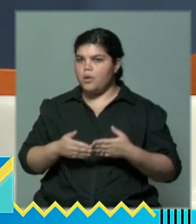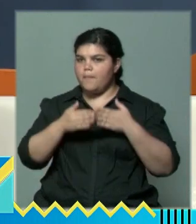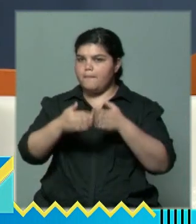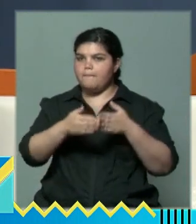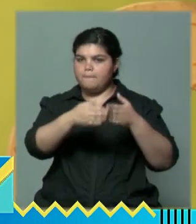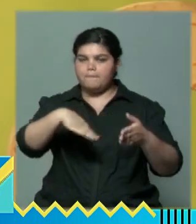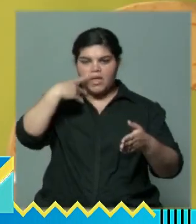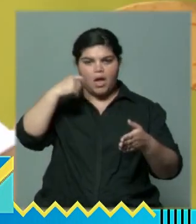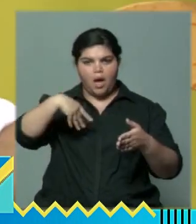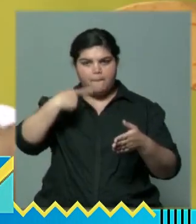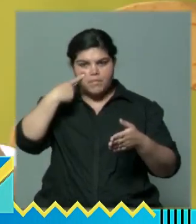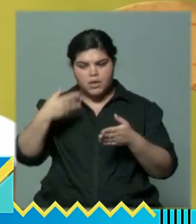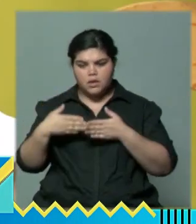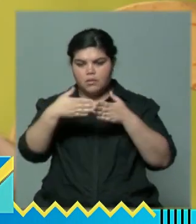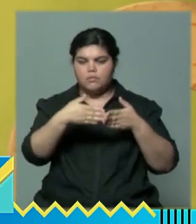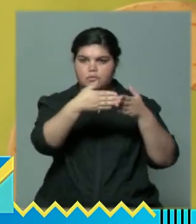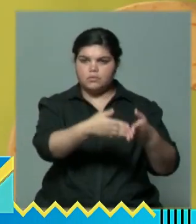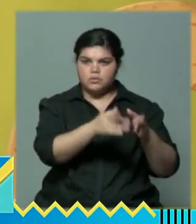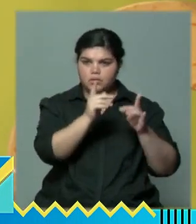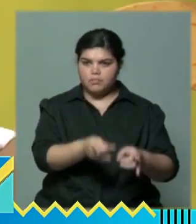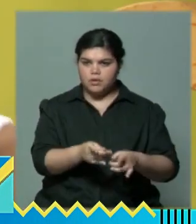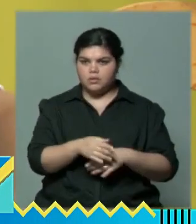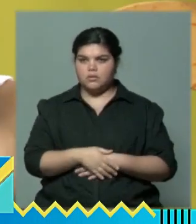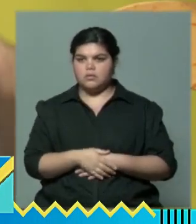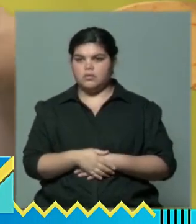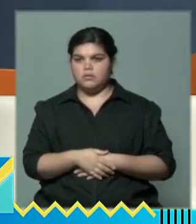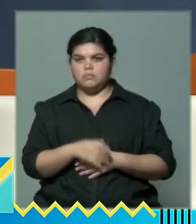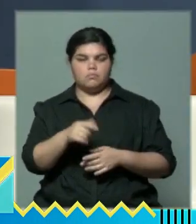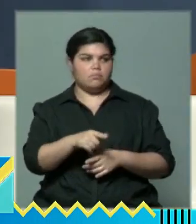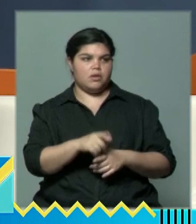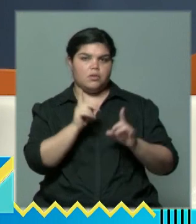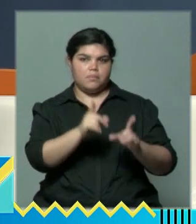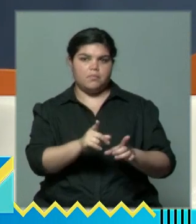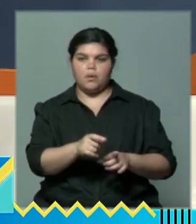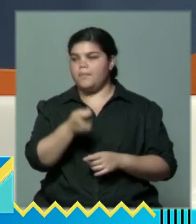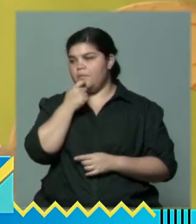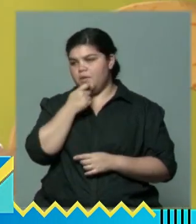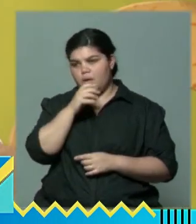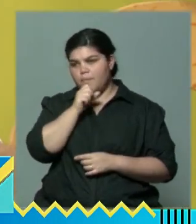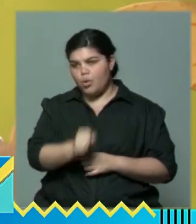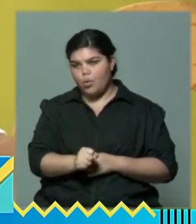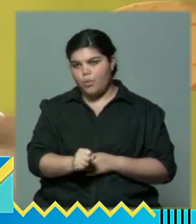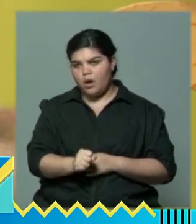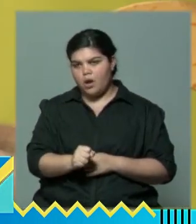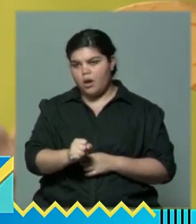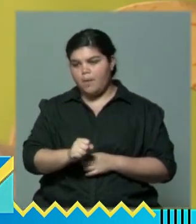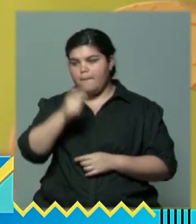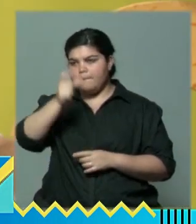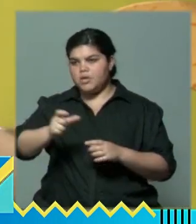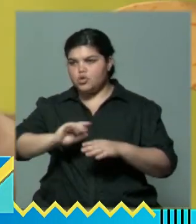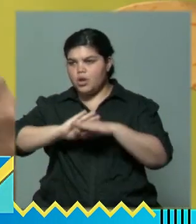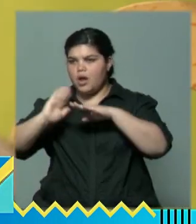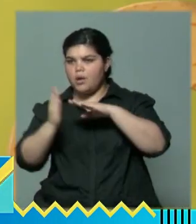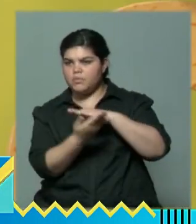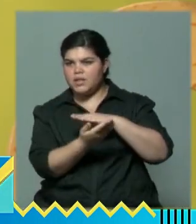socialismo justamente no prosperó porque el imperialismo... ¿Cuántas personas han muerto por los tiburones impidió yéndose de que se Cuba?